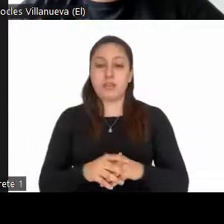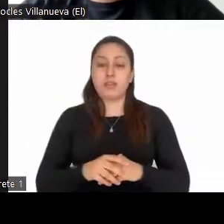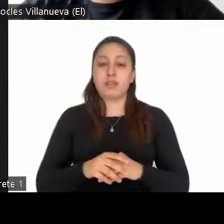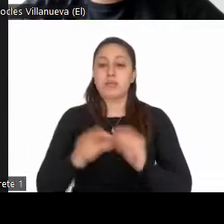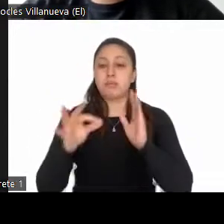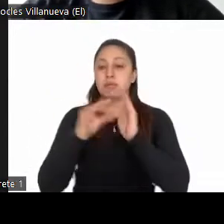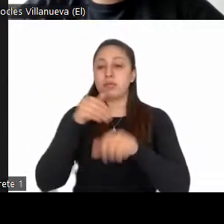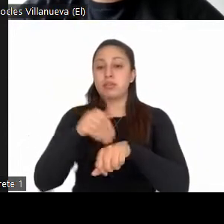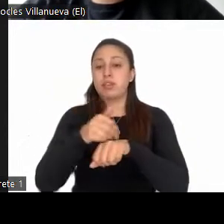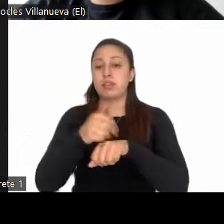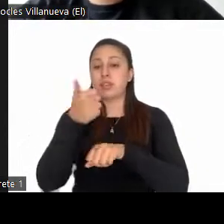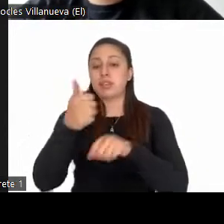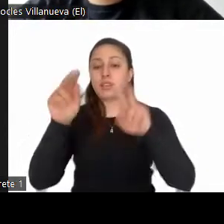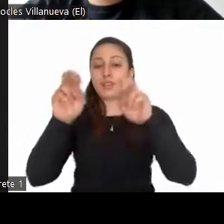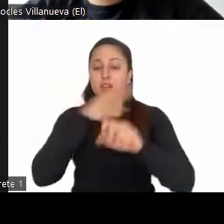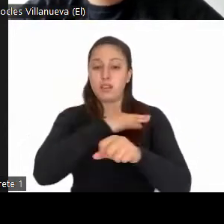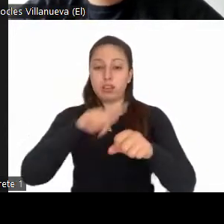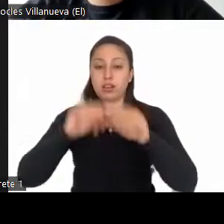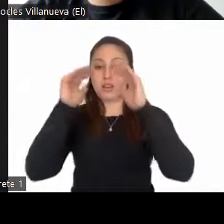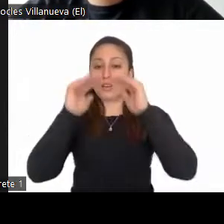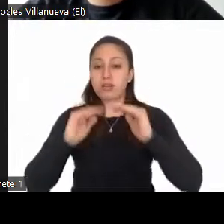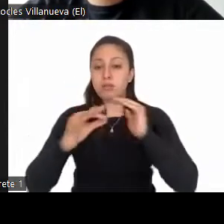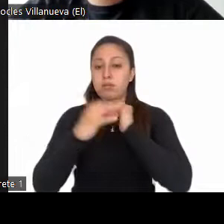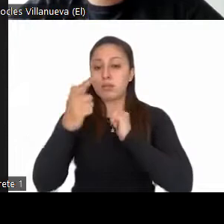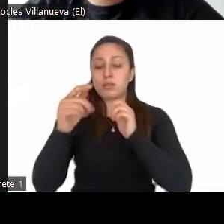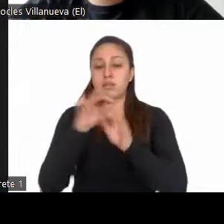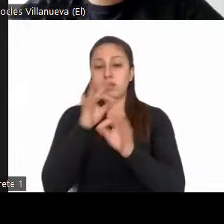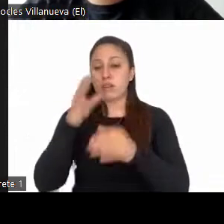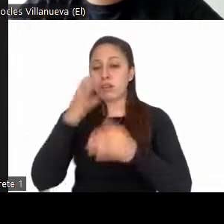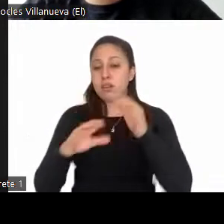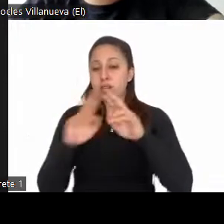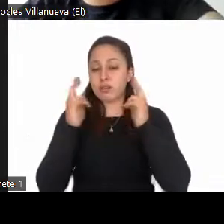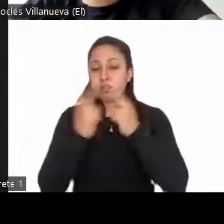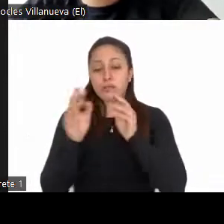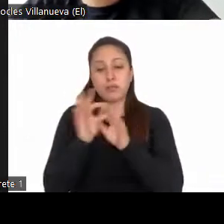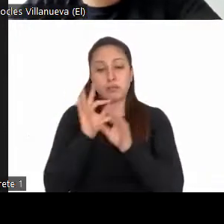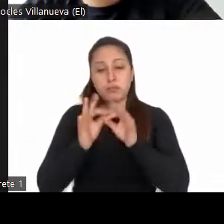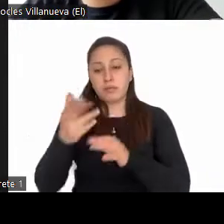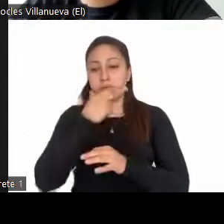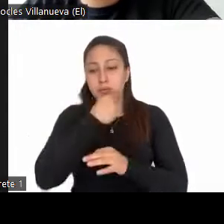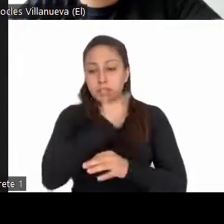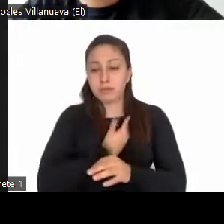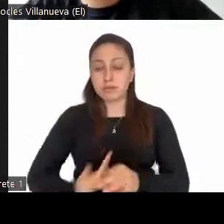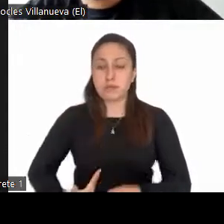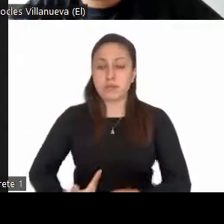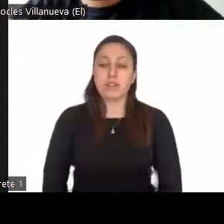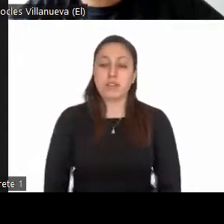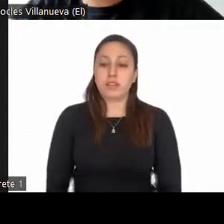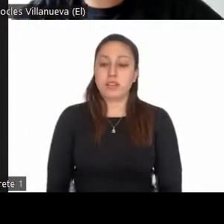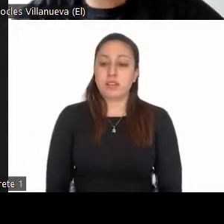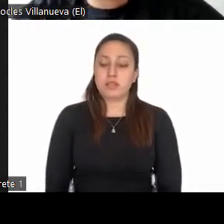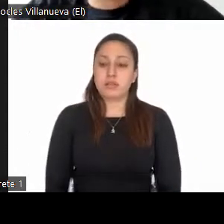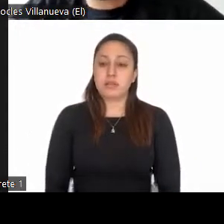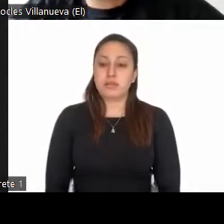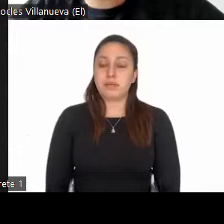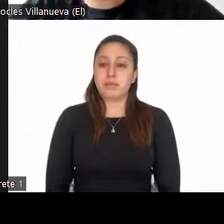6. Asuntos generales. 7. Clausura de la sesión. Cumplida su instrucción, diputado presidente. Toda vez